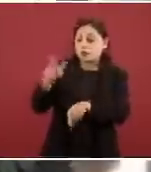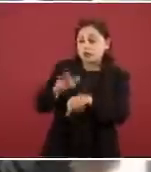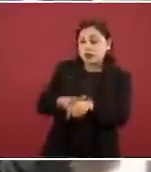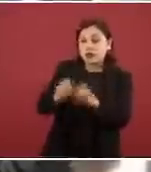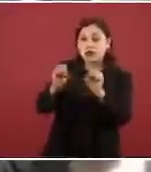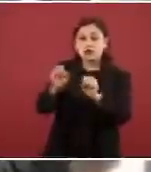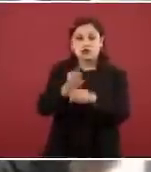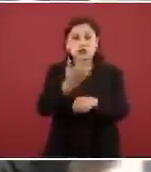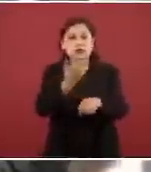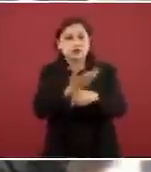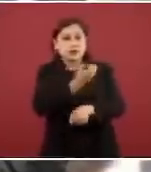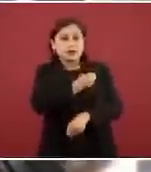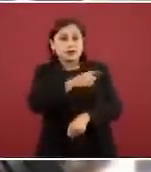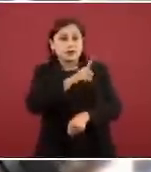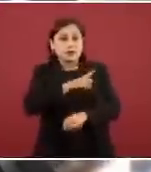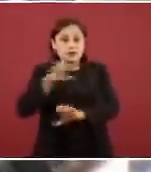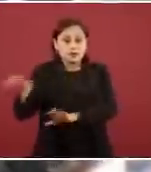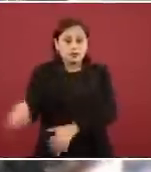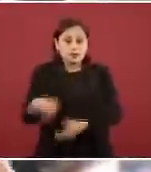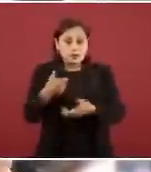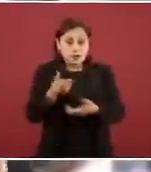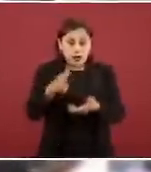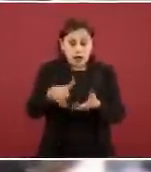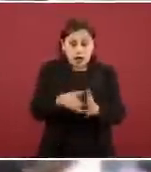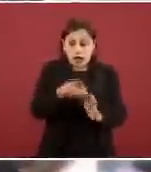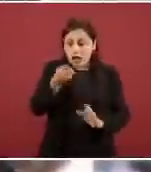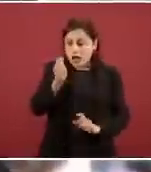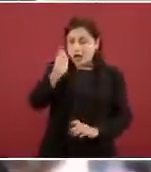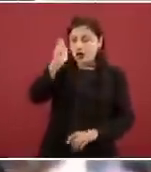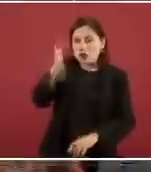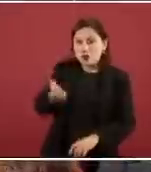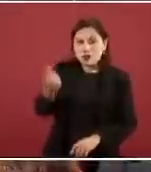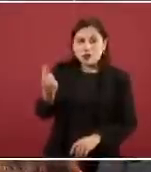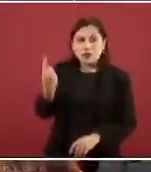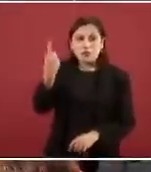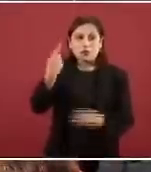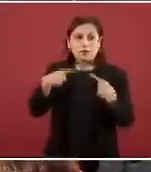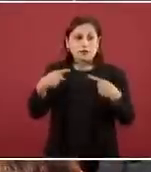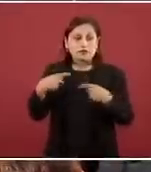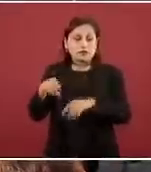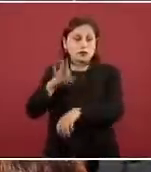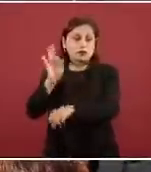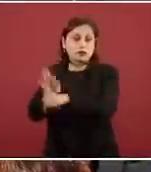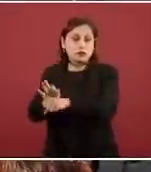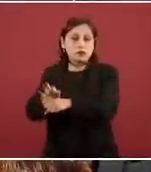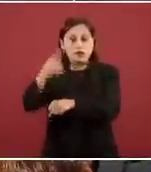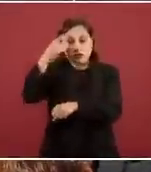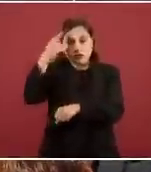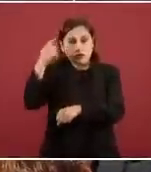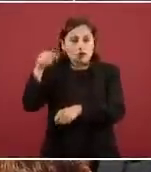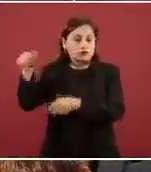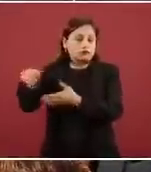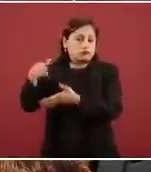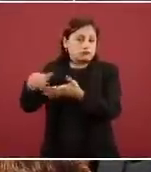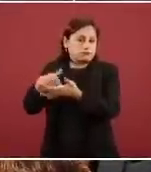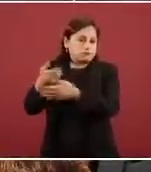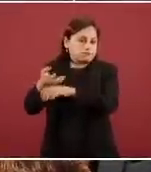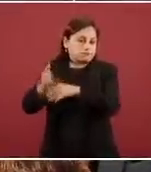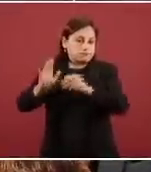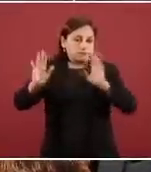Salud tomar recursos asignados para un herido de bala de X lugar? El punto es